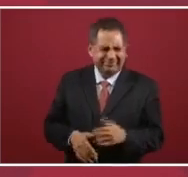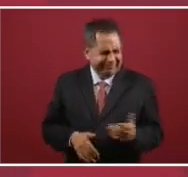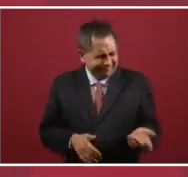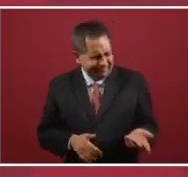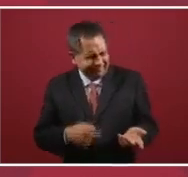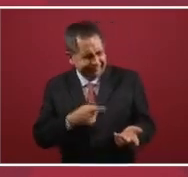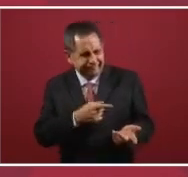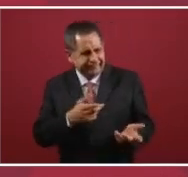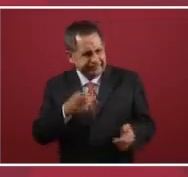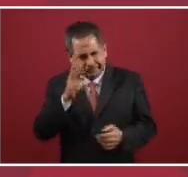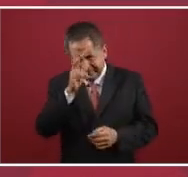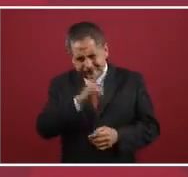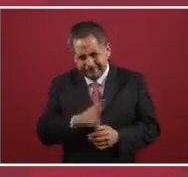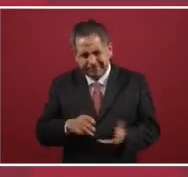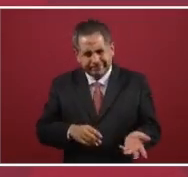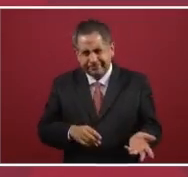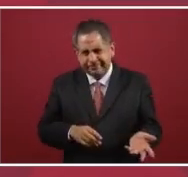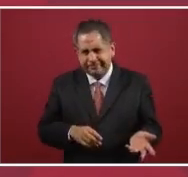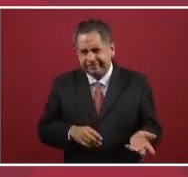Es lo más